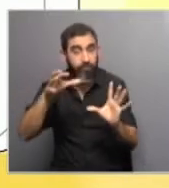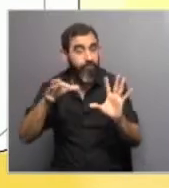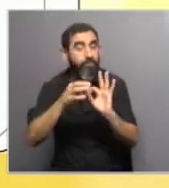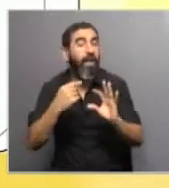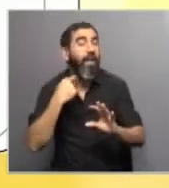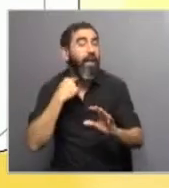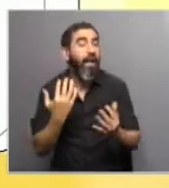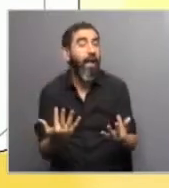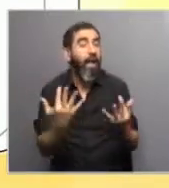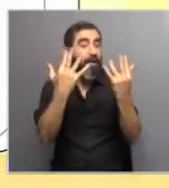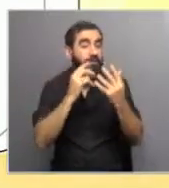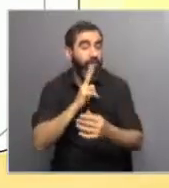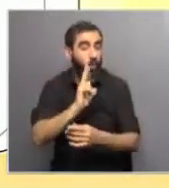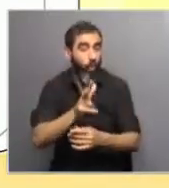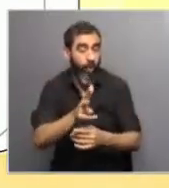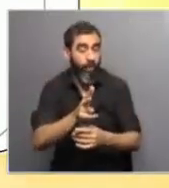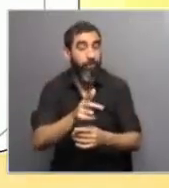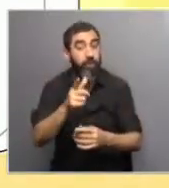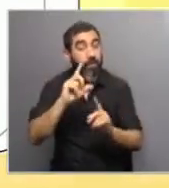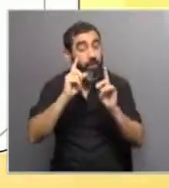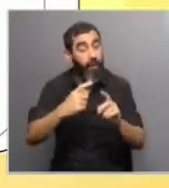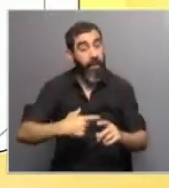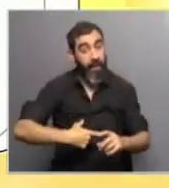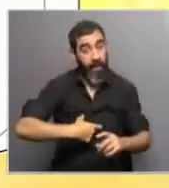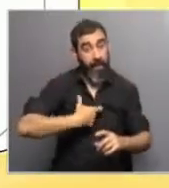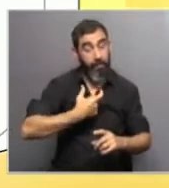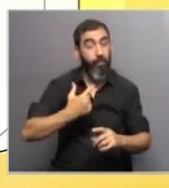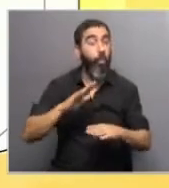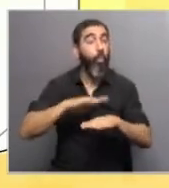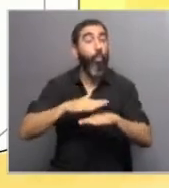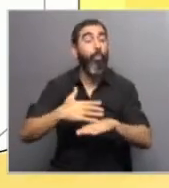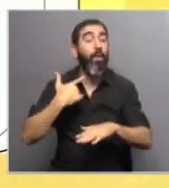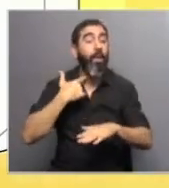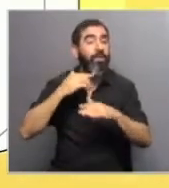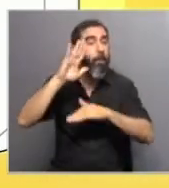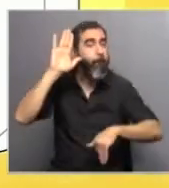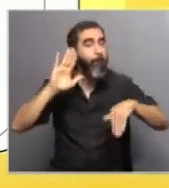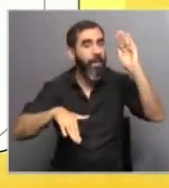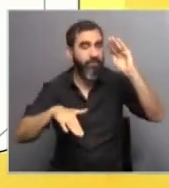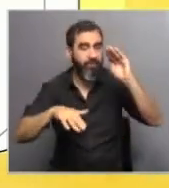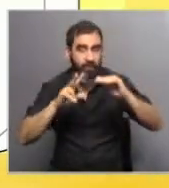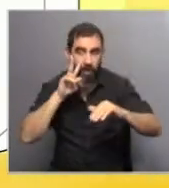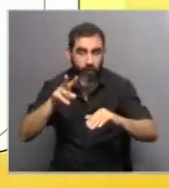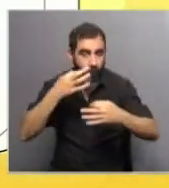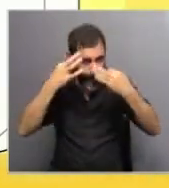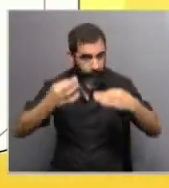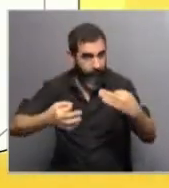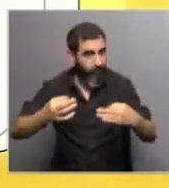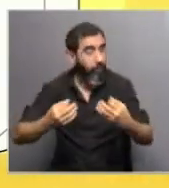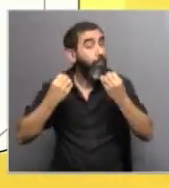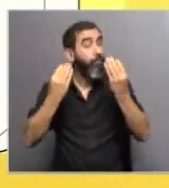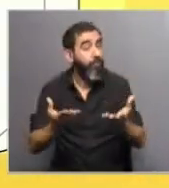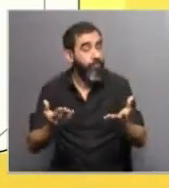gases de efecto invernadero. Y fíjense que el calentamiento generado por gases de efecto invernadero es mayor que el observado. ¿Por